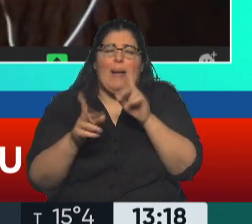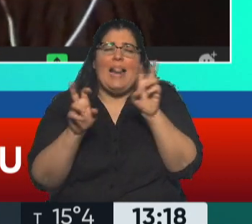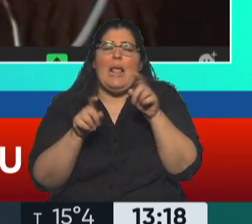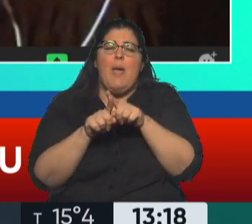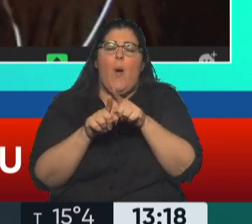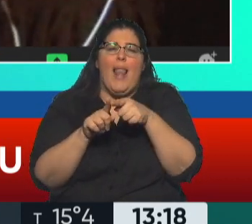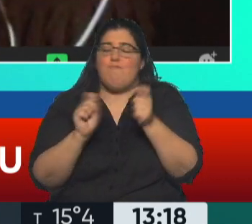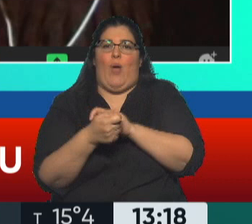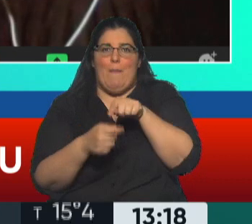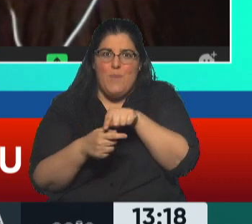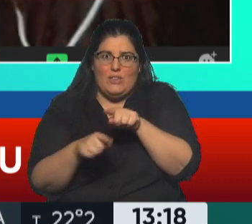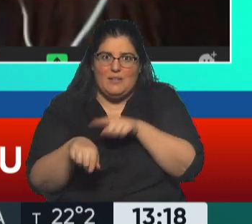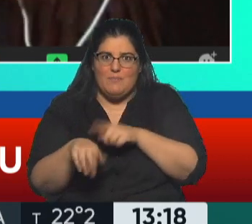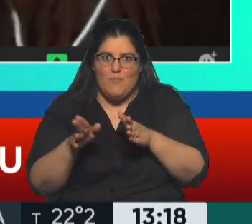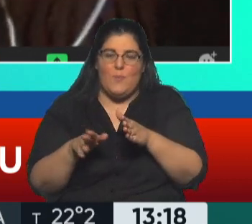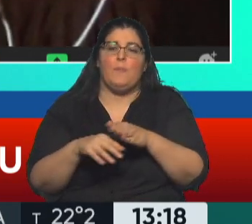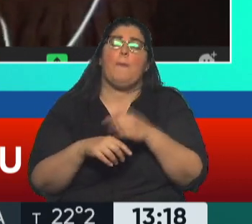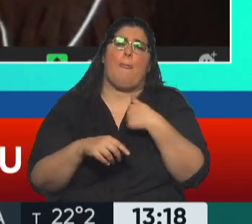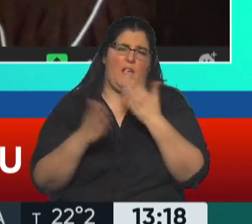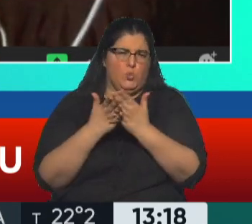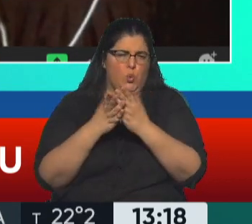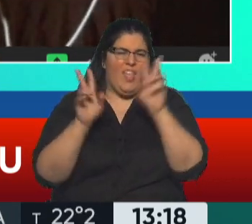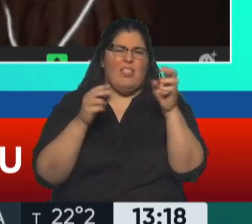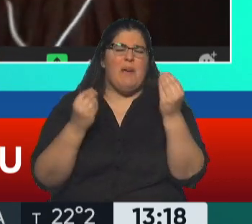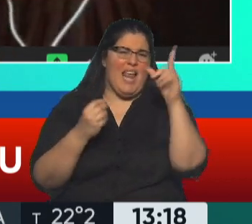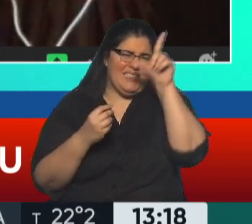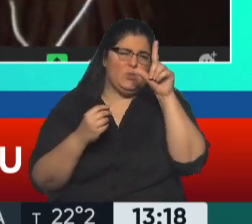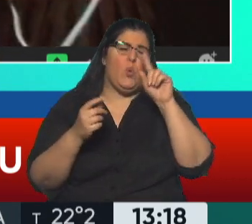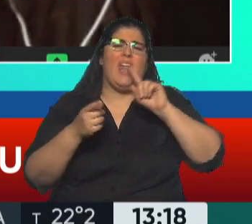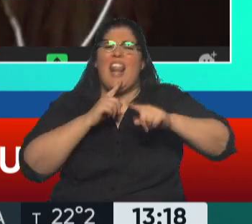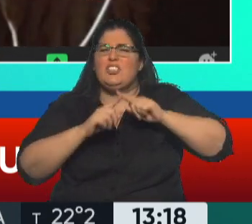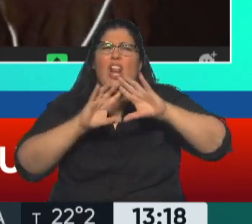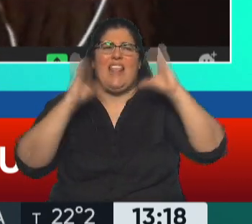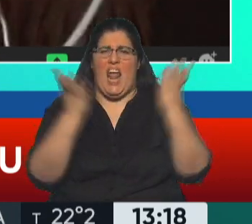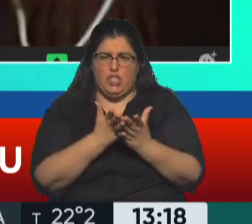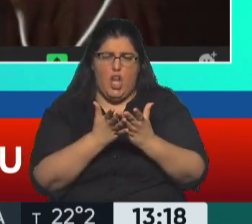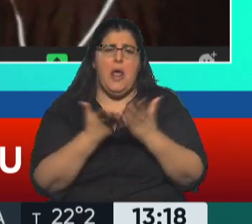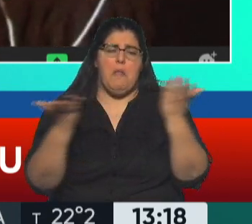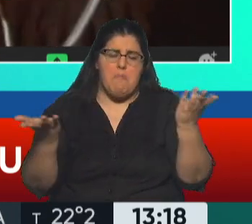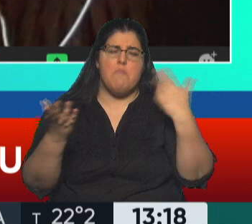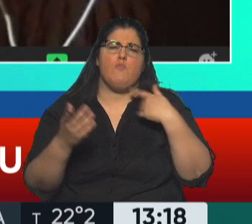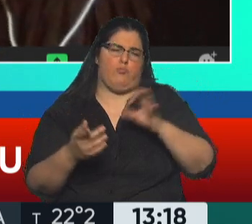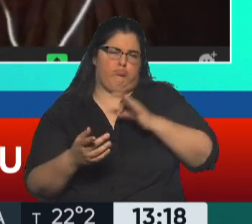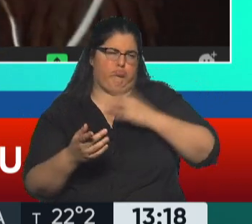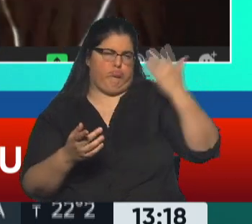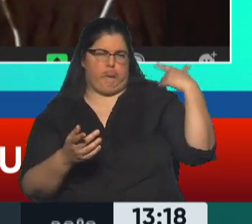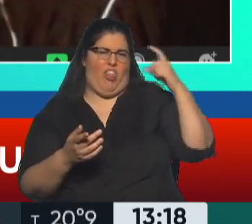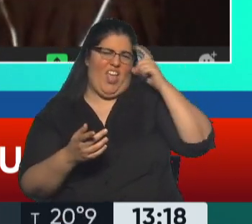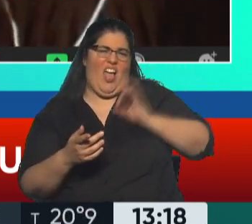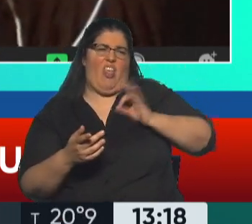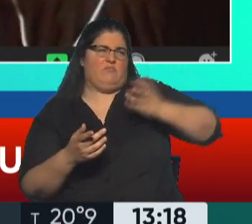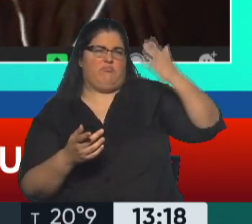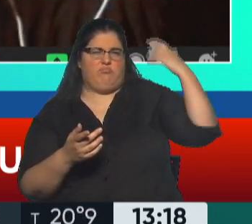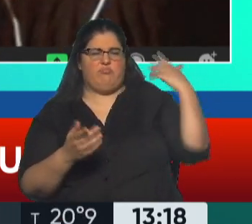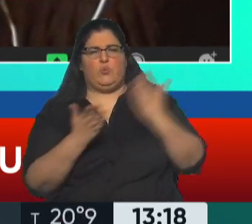Yo estudié, mi licenciatura es en Relaciones Internacionales y estudié ya hace muchas décadas y ya cuando